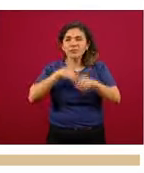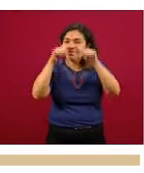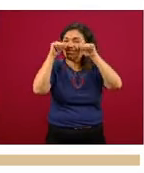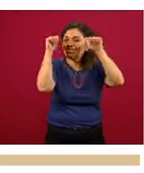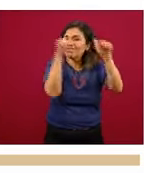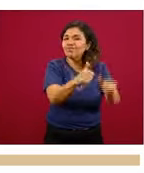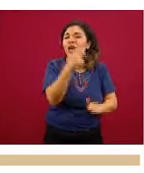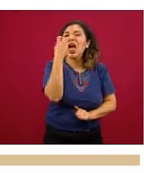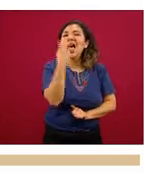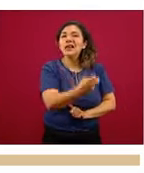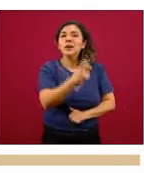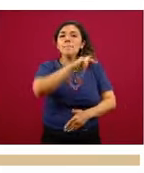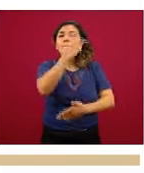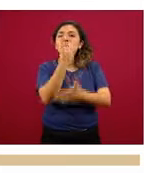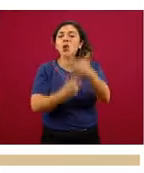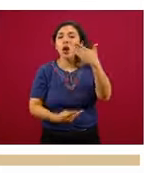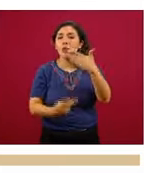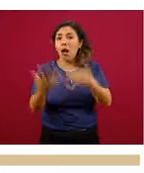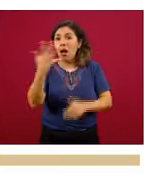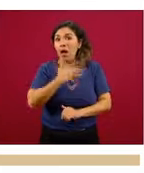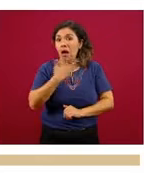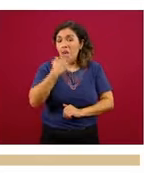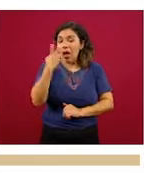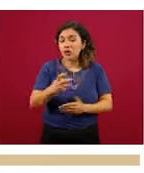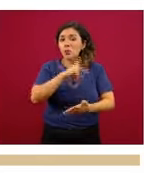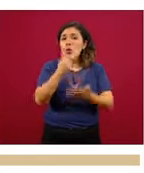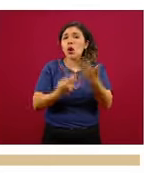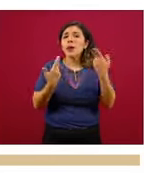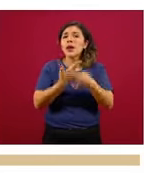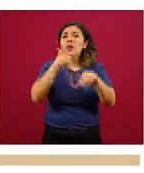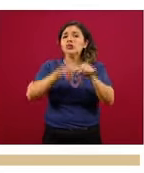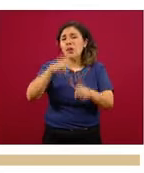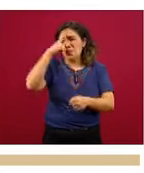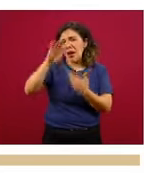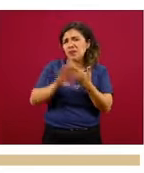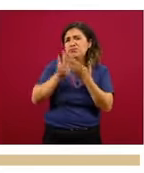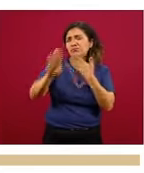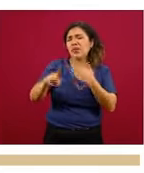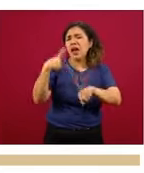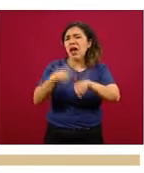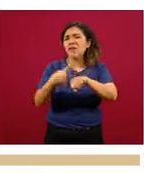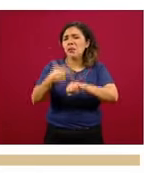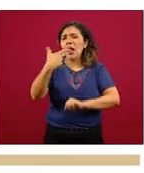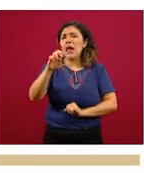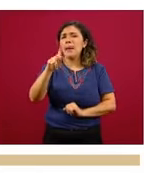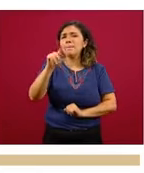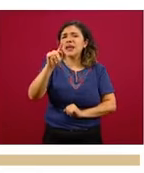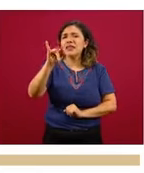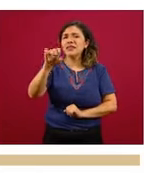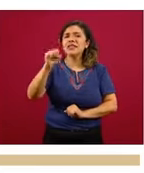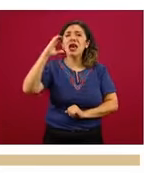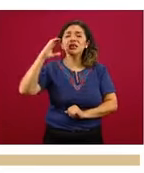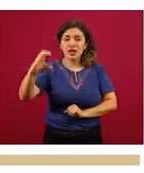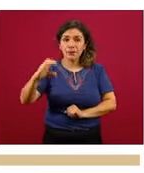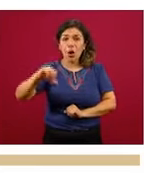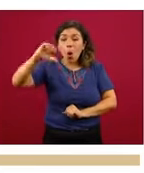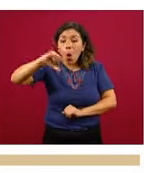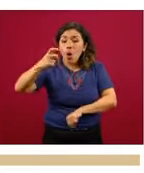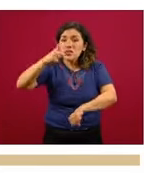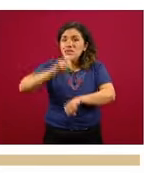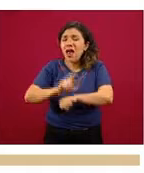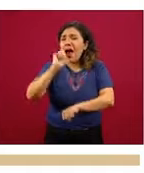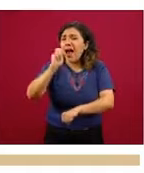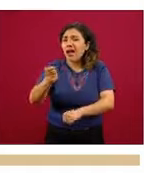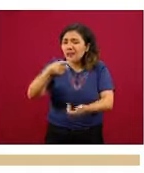en este programa que tenemos, que es el Programa Nacional de Eliminación de la Hepatitis C. El día de hoy es histórico y